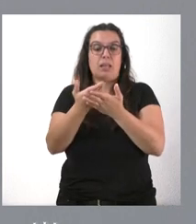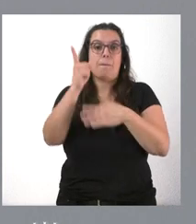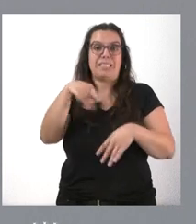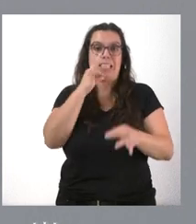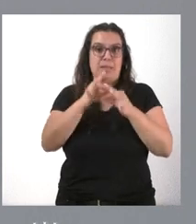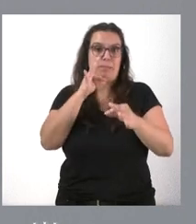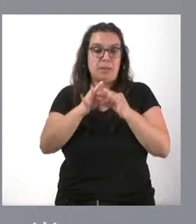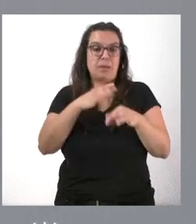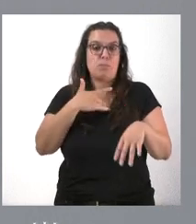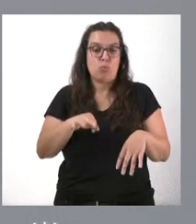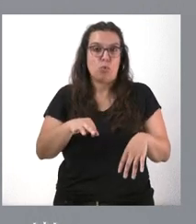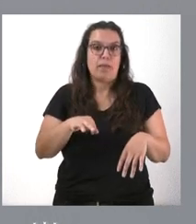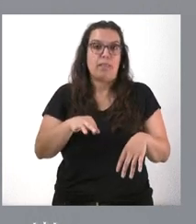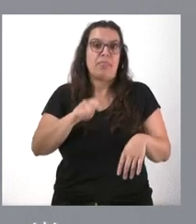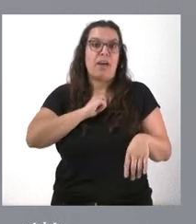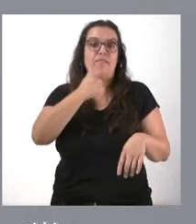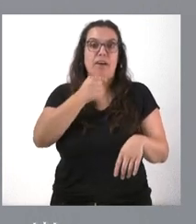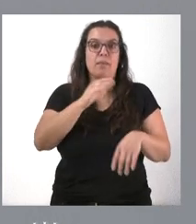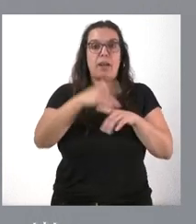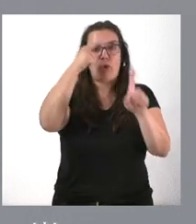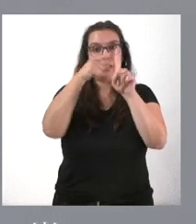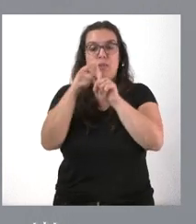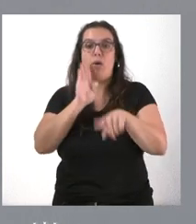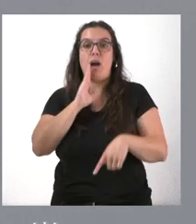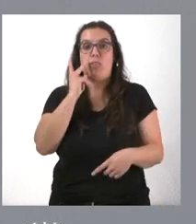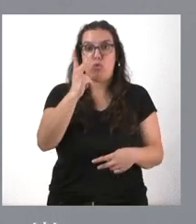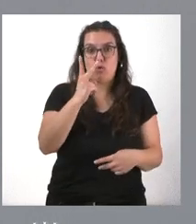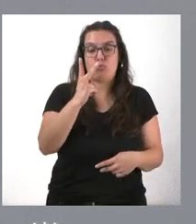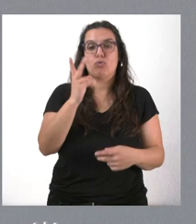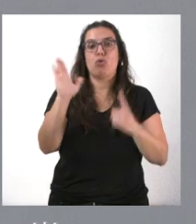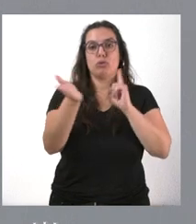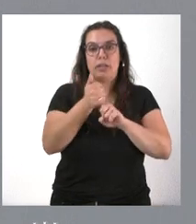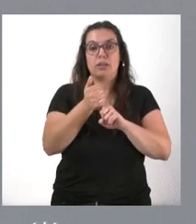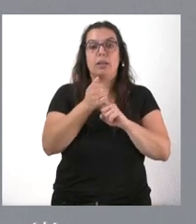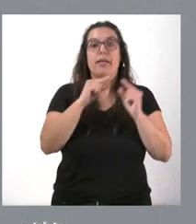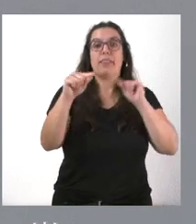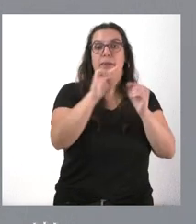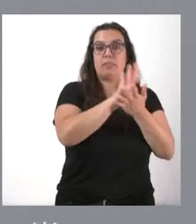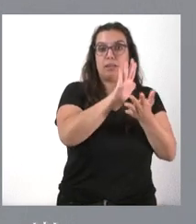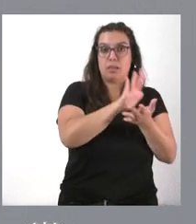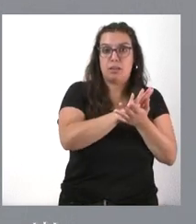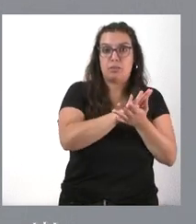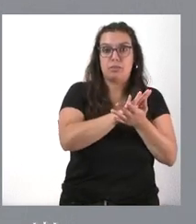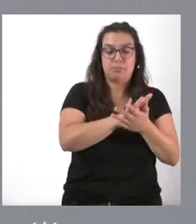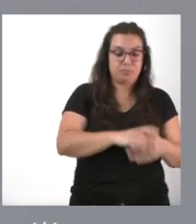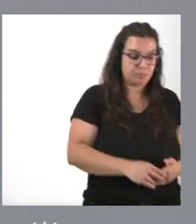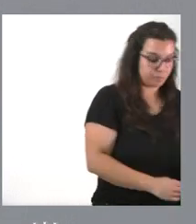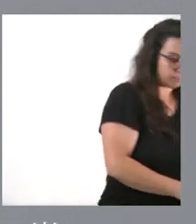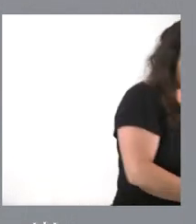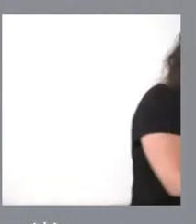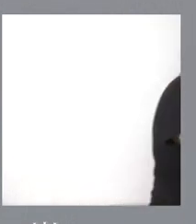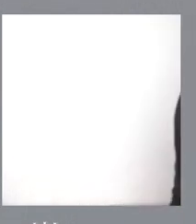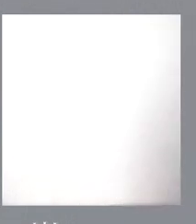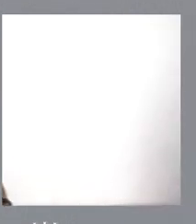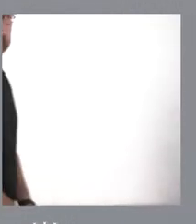septiembre y esto nos va a permitir ese doble objetivo que tengamos un debate sosegado y centrado